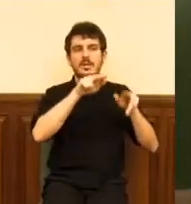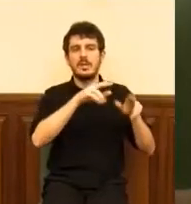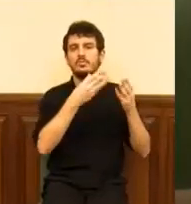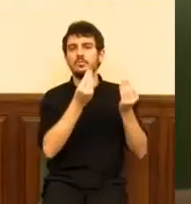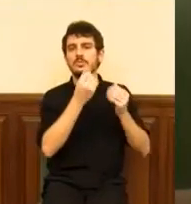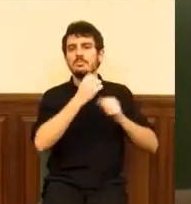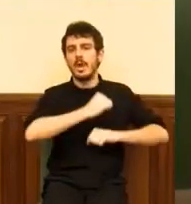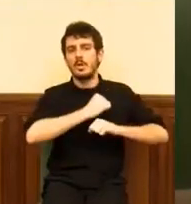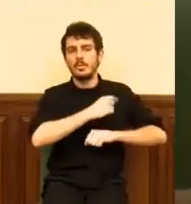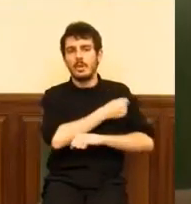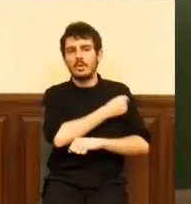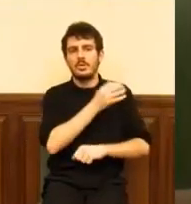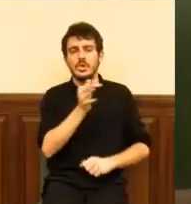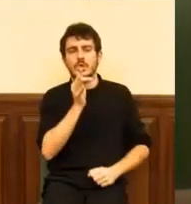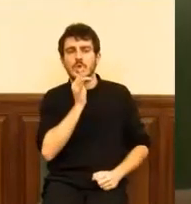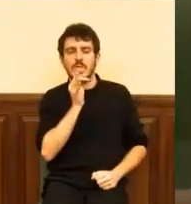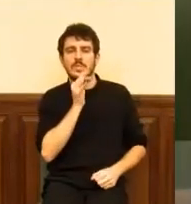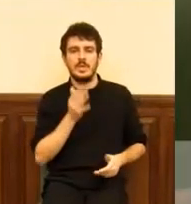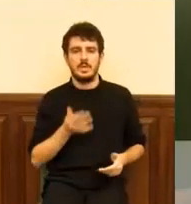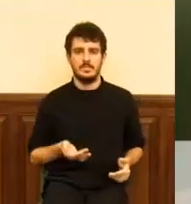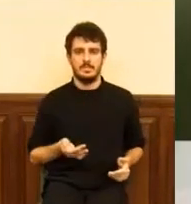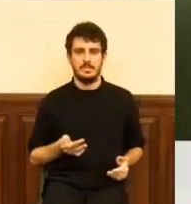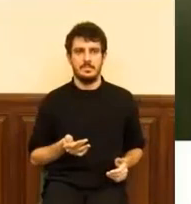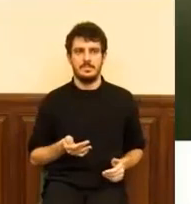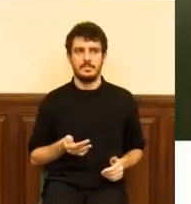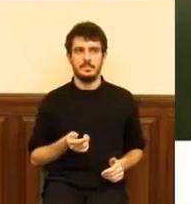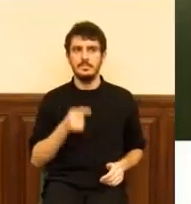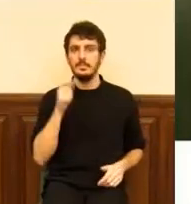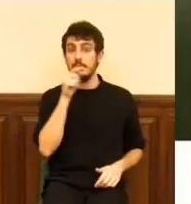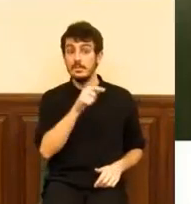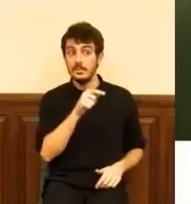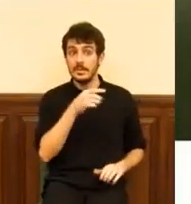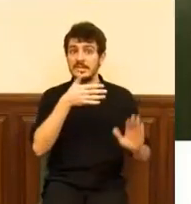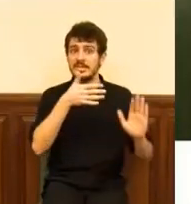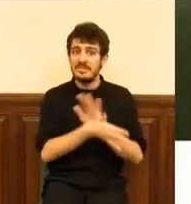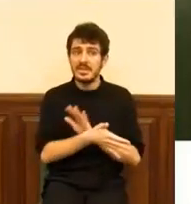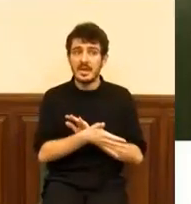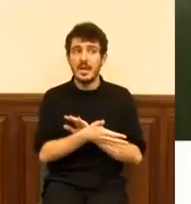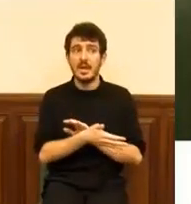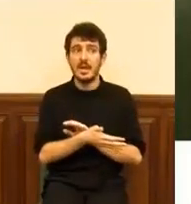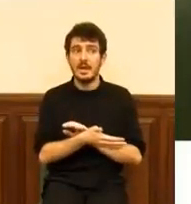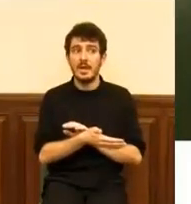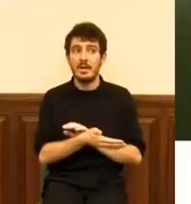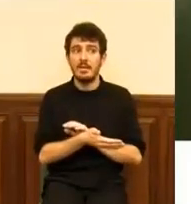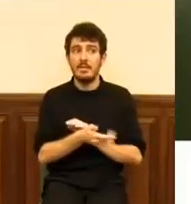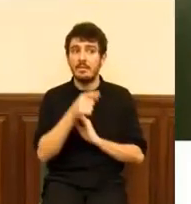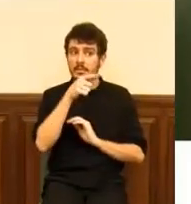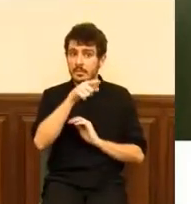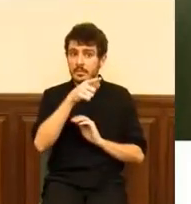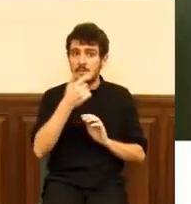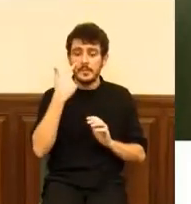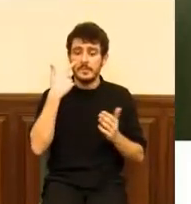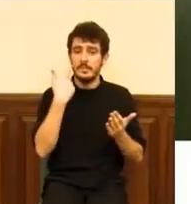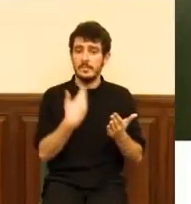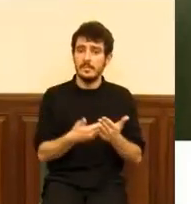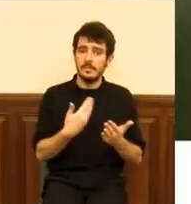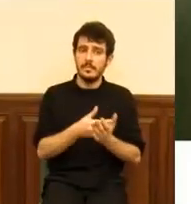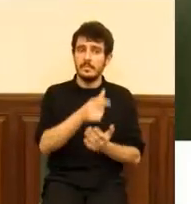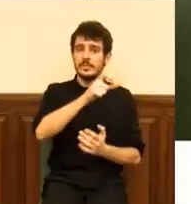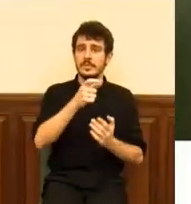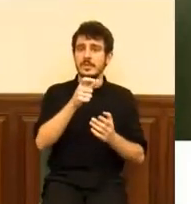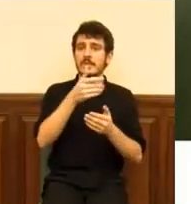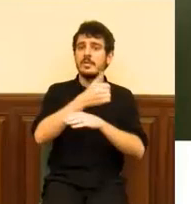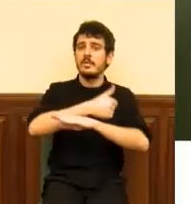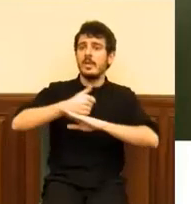están sin vacunar. Eso quiere decir lo que les importa la ciudadanía a